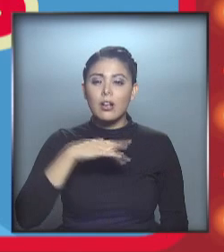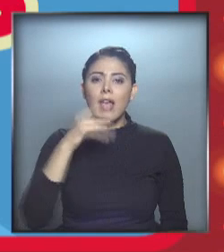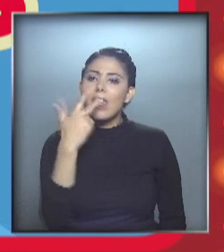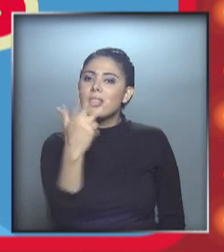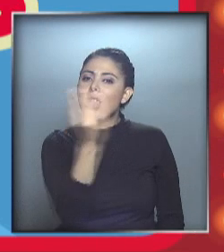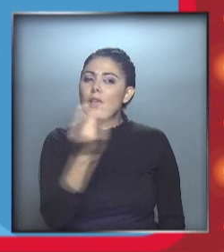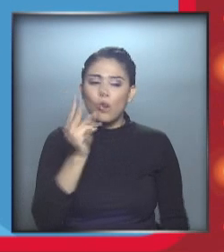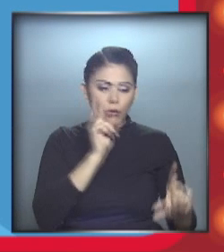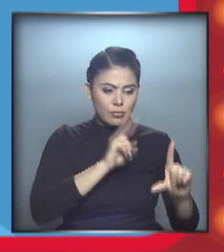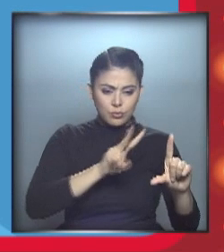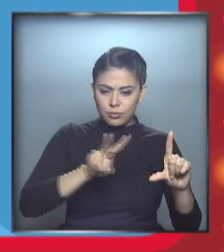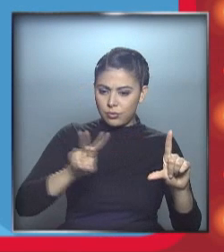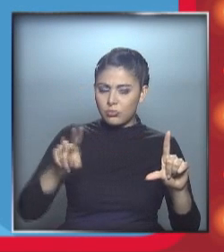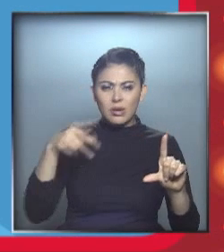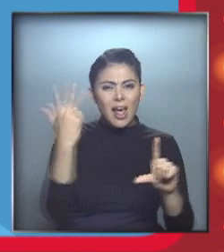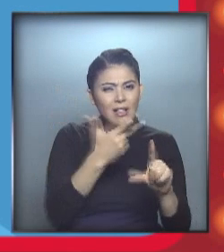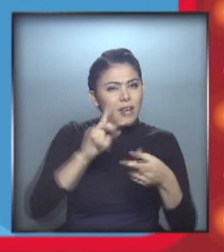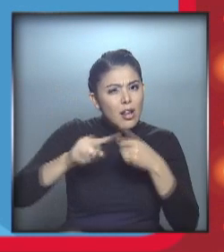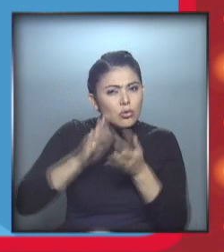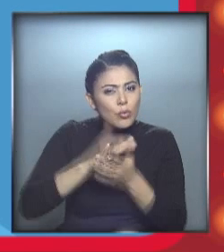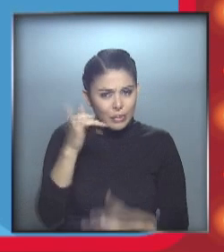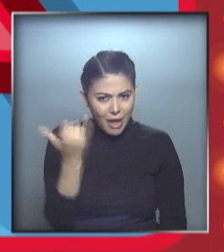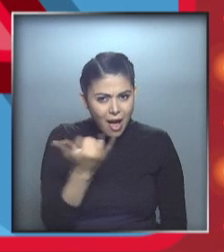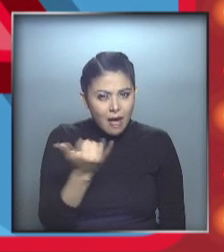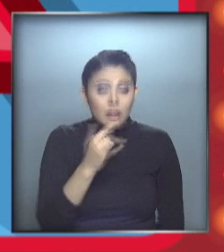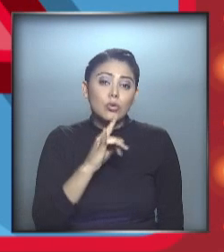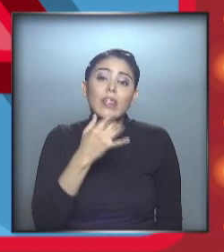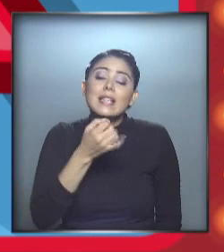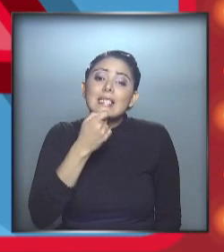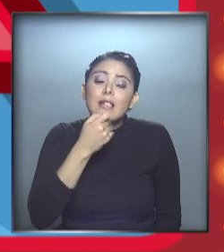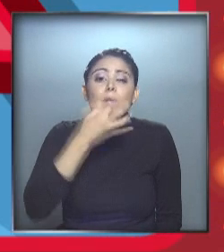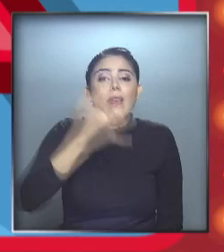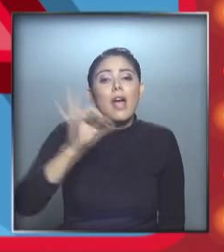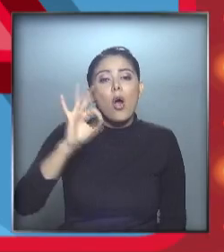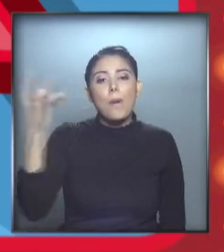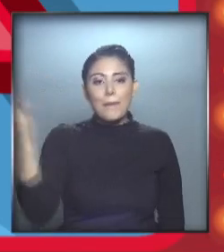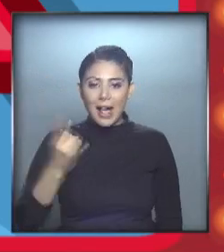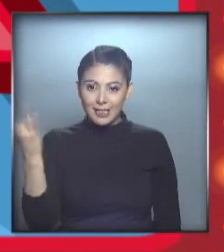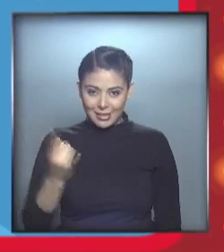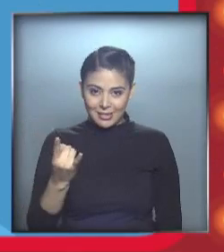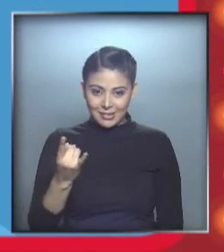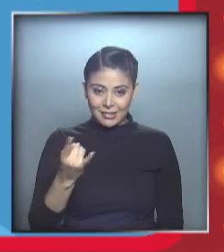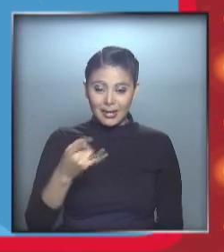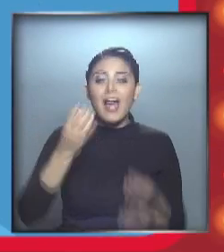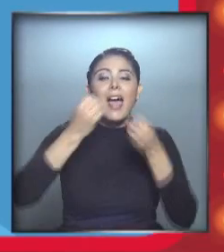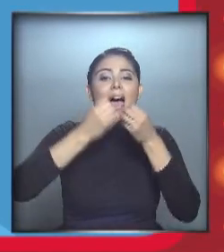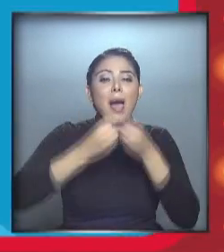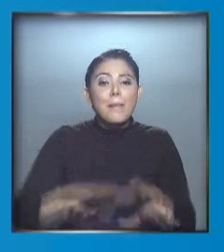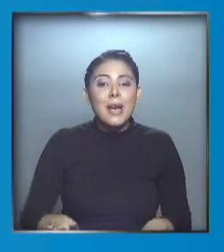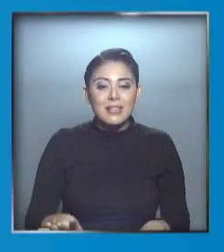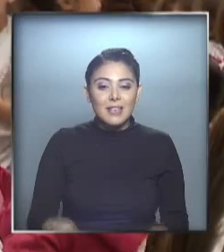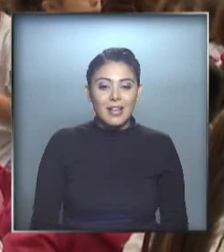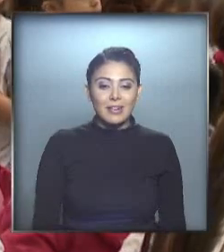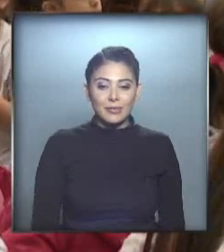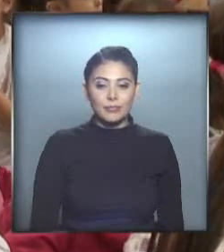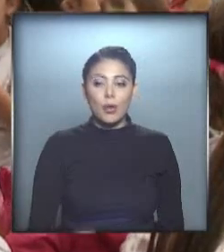las tres figuras. Todas tienen que ver con Samba. Elegí si es verdadero o falso. ¡A jugar!